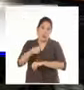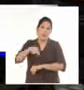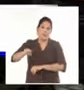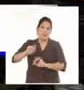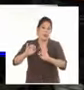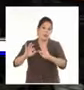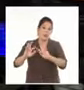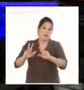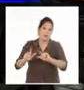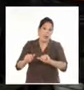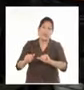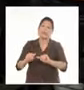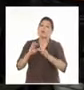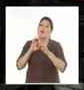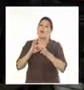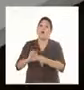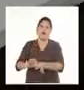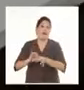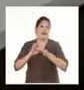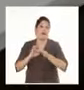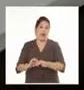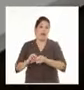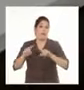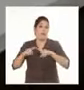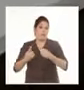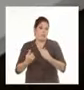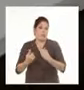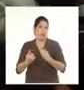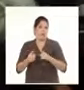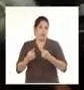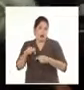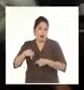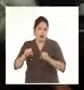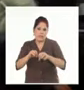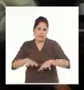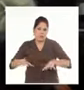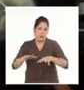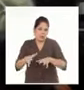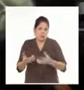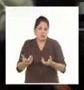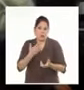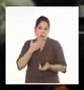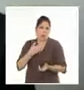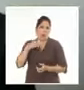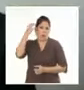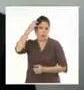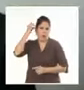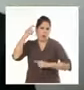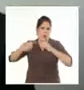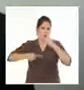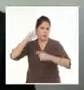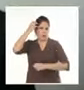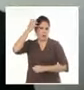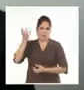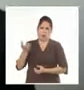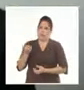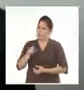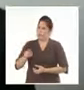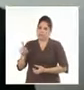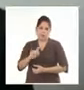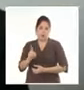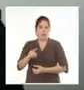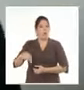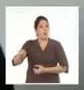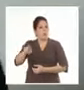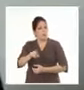graves precisamente por el bien jurídico que protegen, con las sanciones accesorias para el caso, como